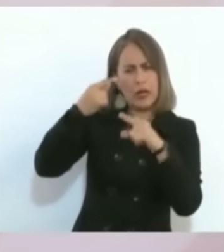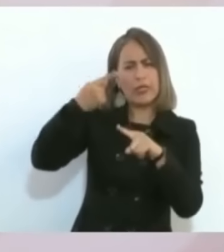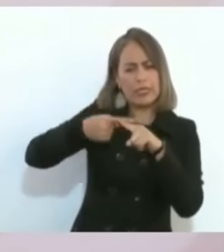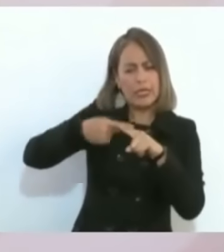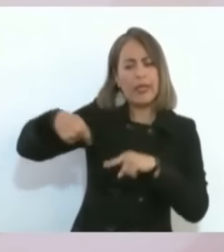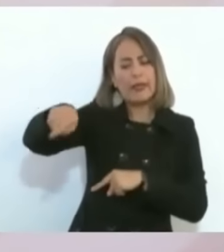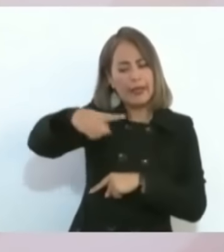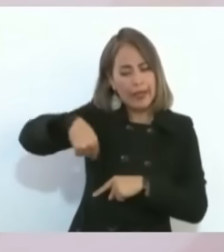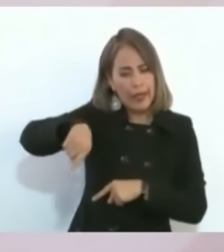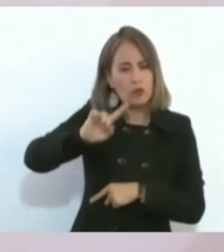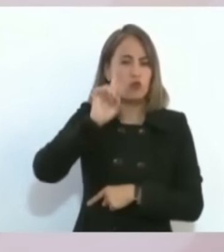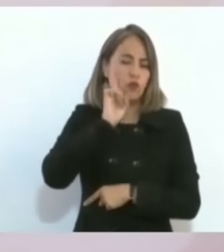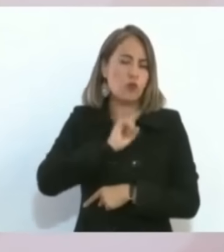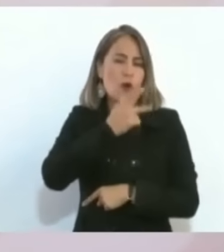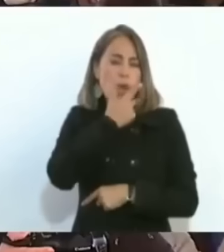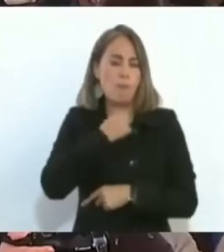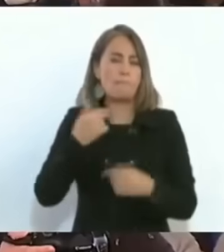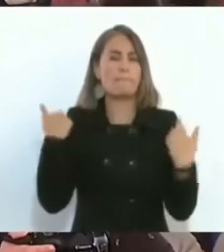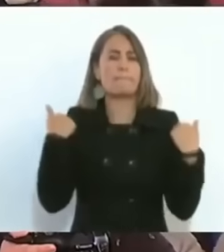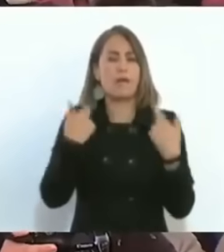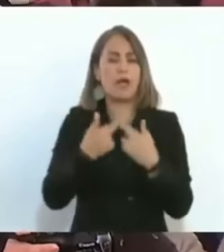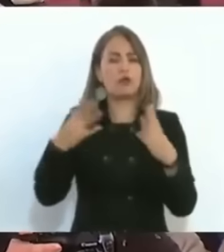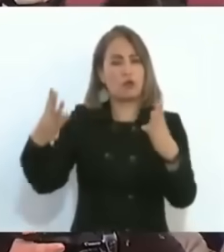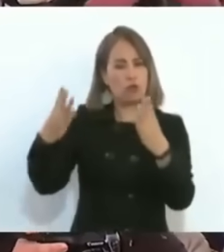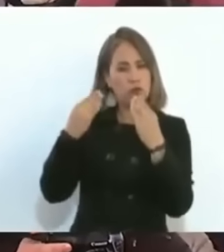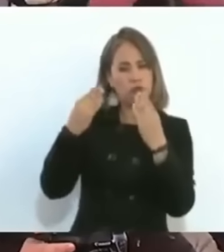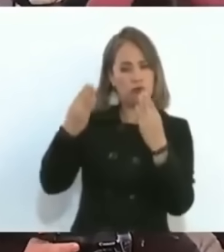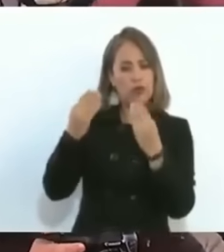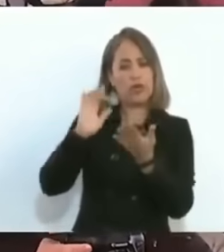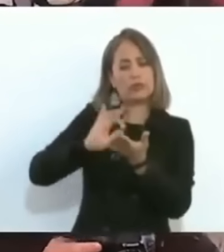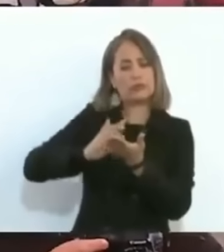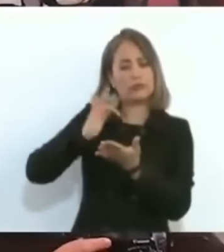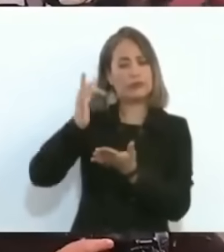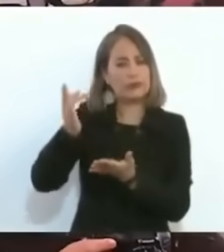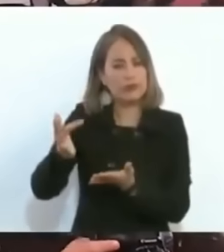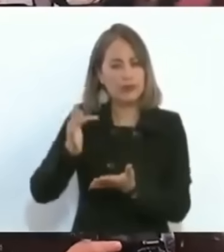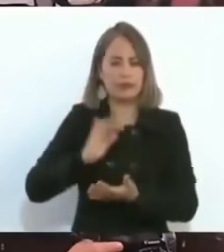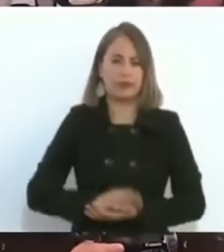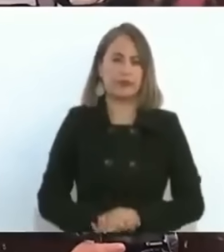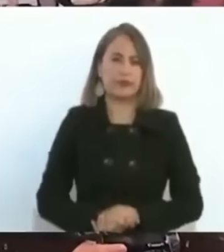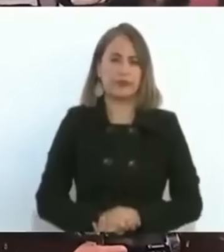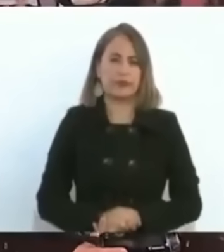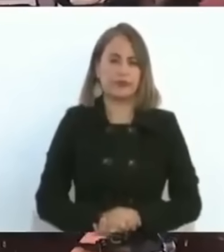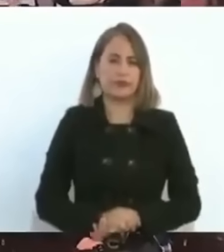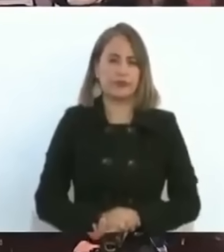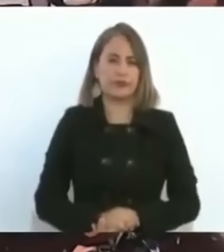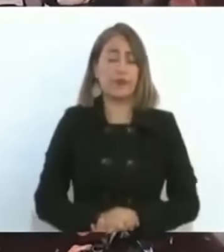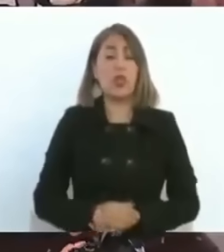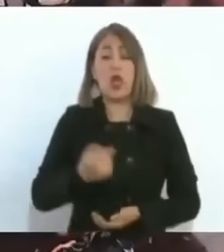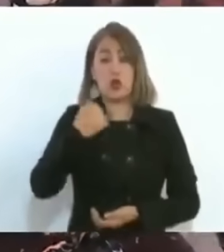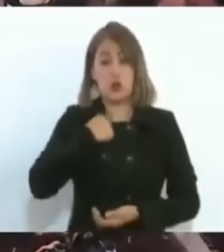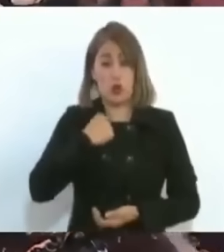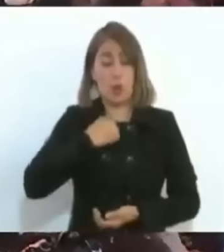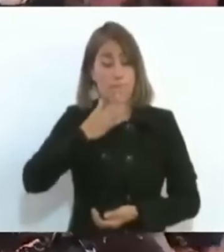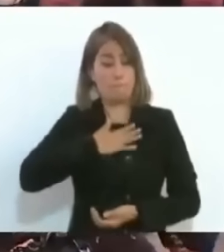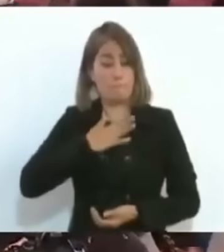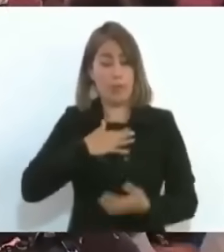las maestras y a los maestros. Yo no voy a olvidar a mis